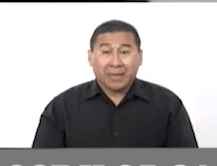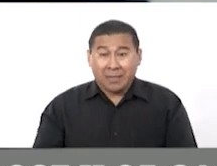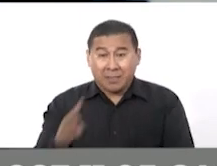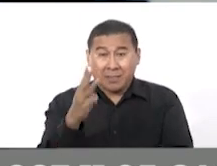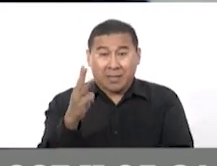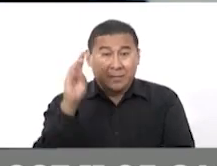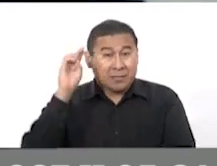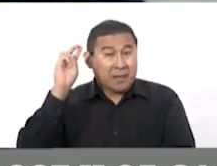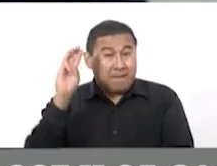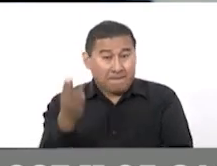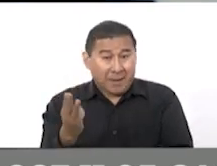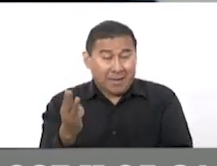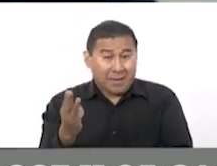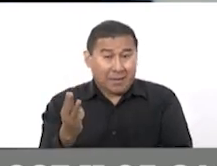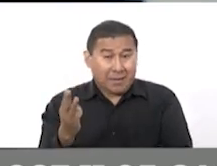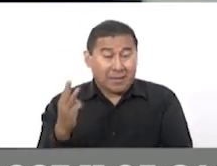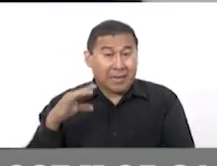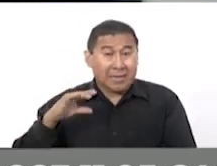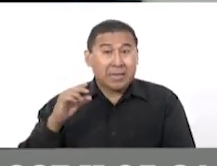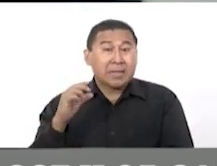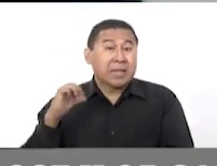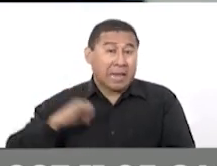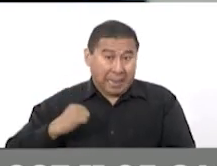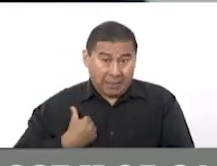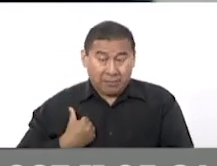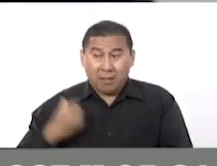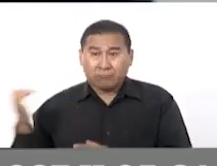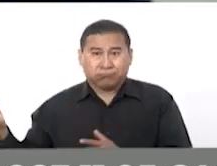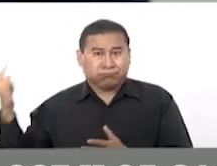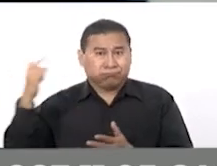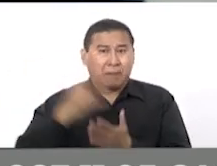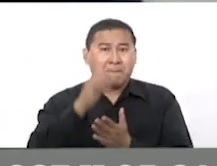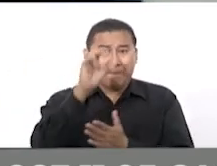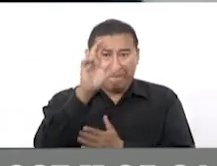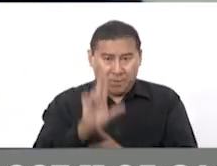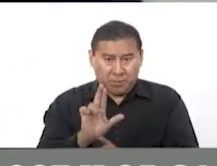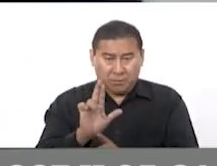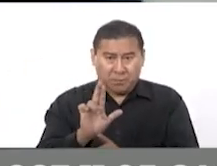mayo, Air Canada empieza a volar desde Montreal los martes.